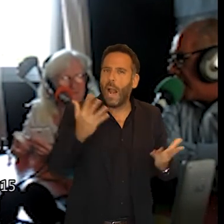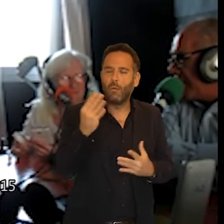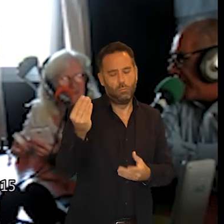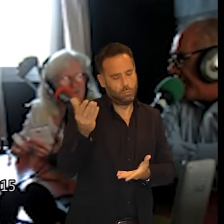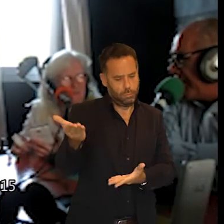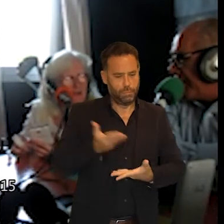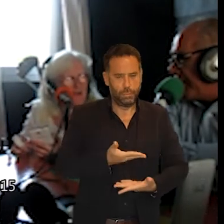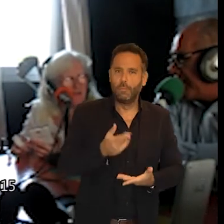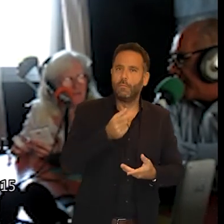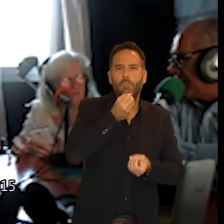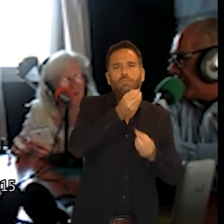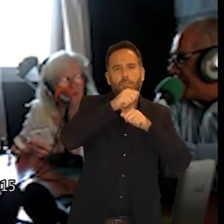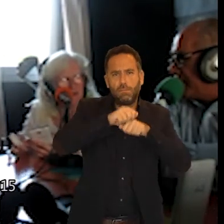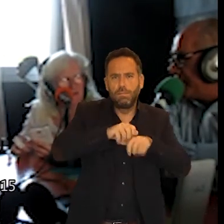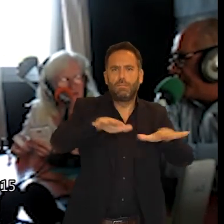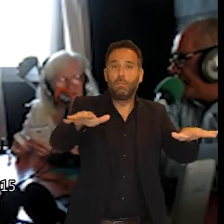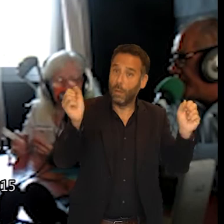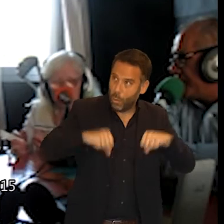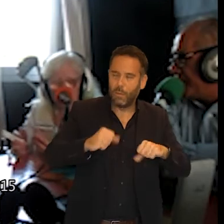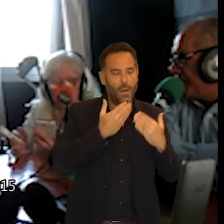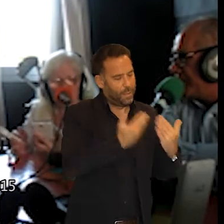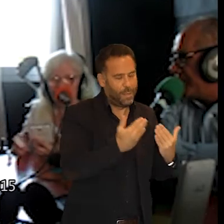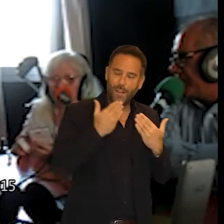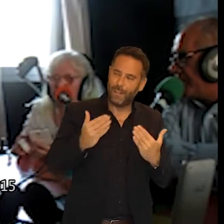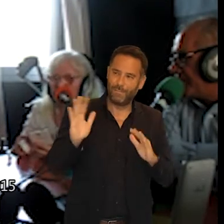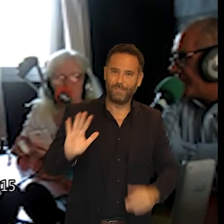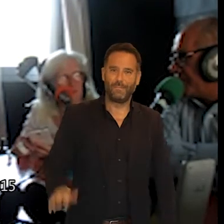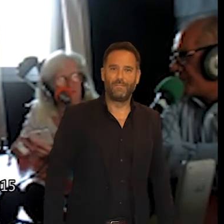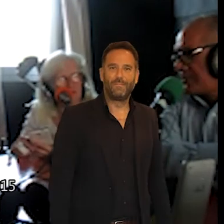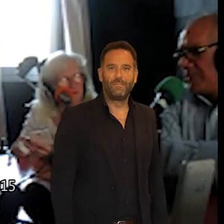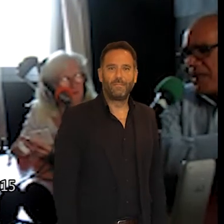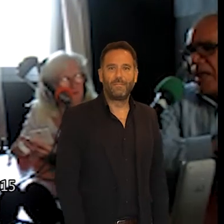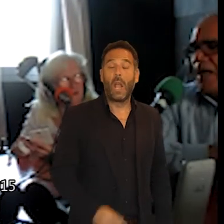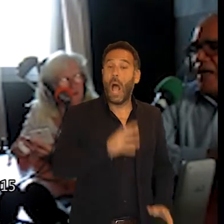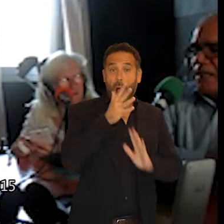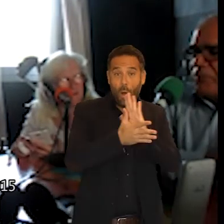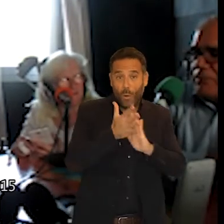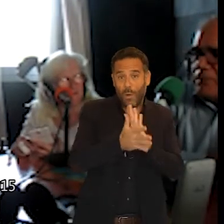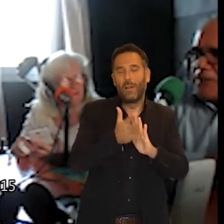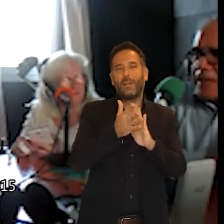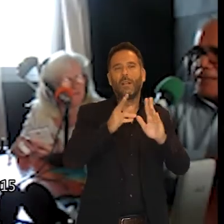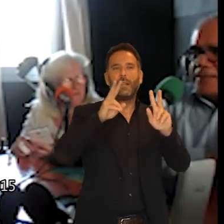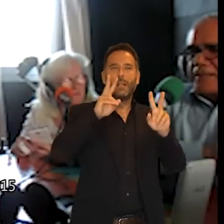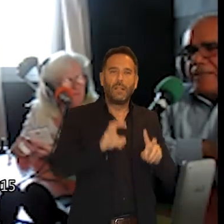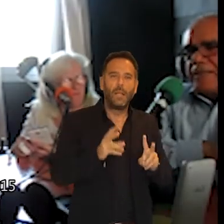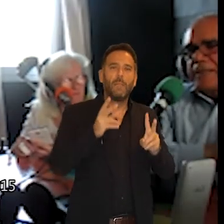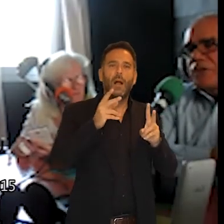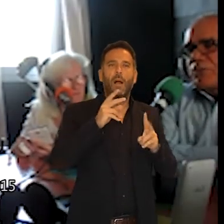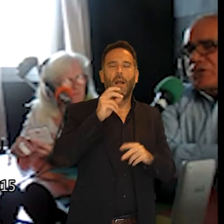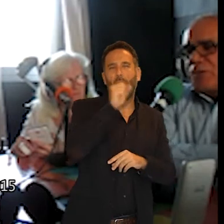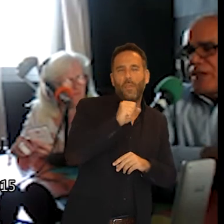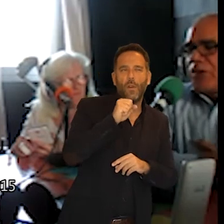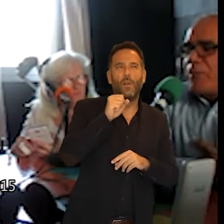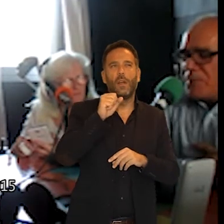estamos nosotros para la difusión. No vamos a hablar de nostalgia televisiva, de con las manos en la masa, ni